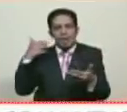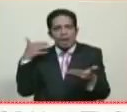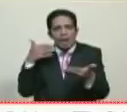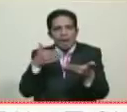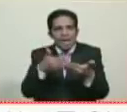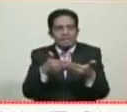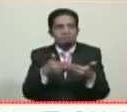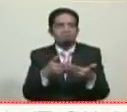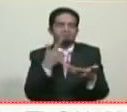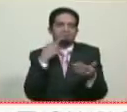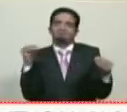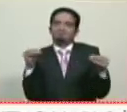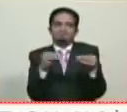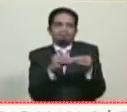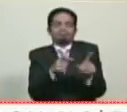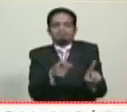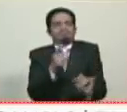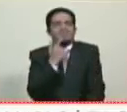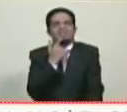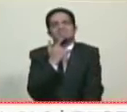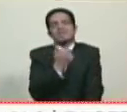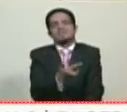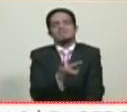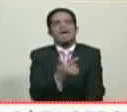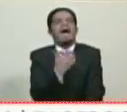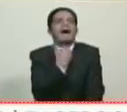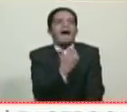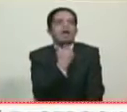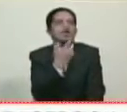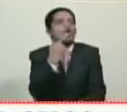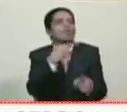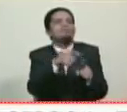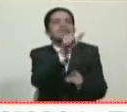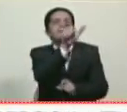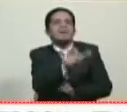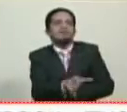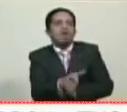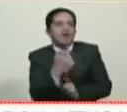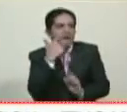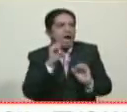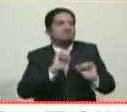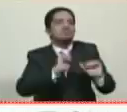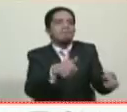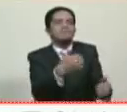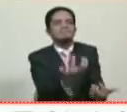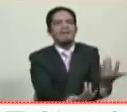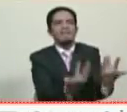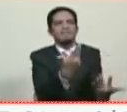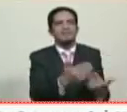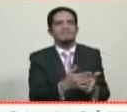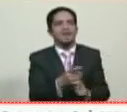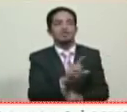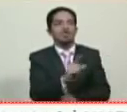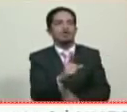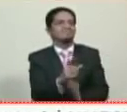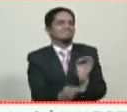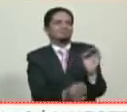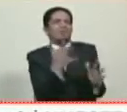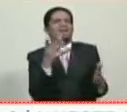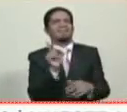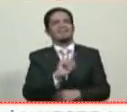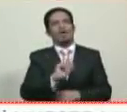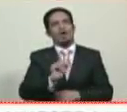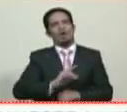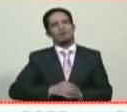conducen a que es un acto criminal provocado, que es un incendio provocado. Es más, se piensa, los indicios dicen